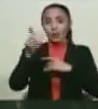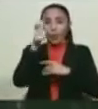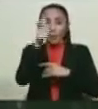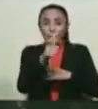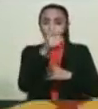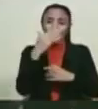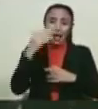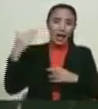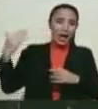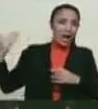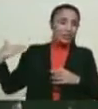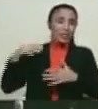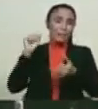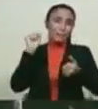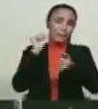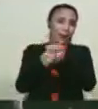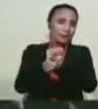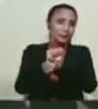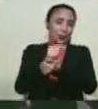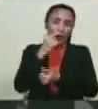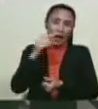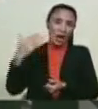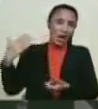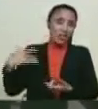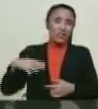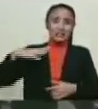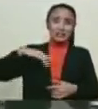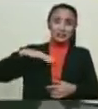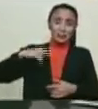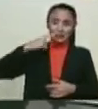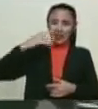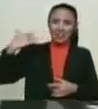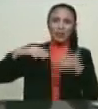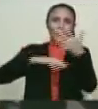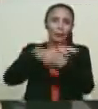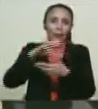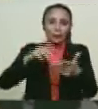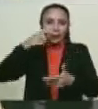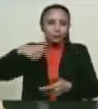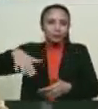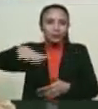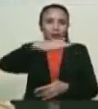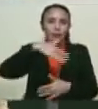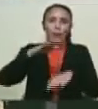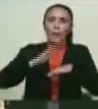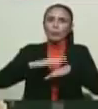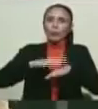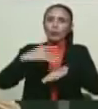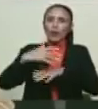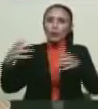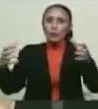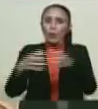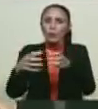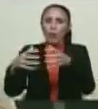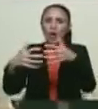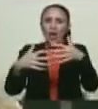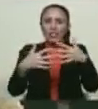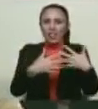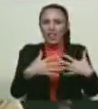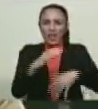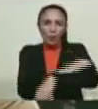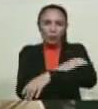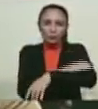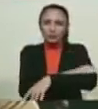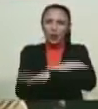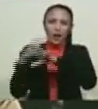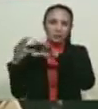que estuvimos detenidos injustamente en el 6CPC del Vigía a causa del capricho de estos latifundistas, de estos